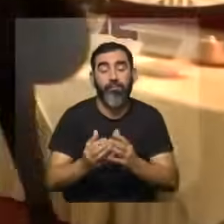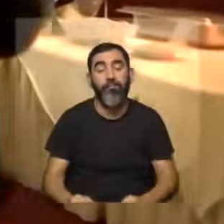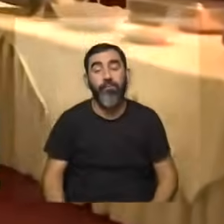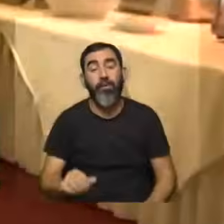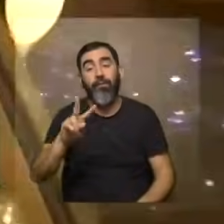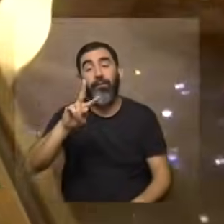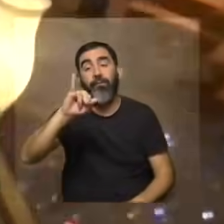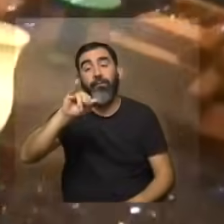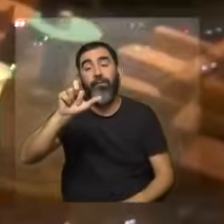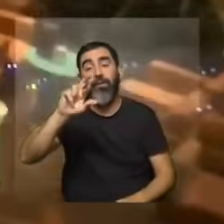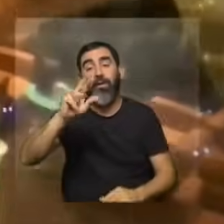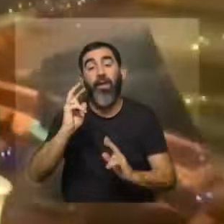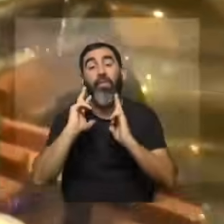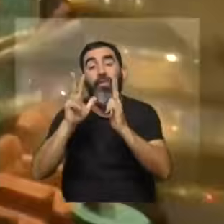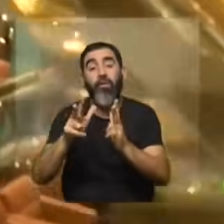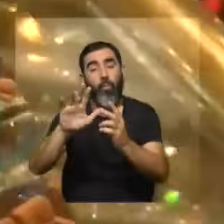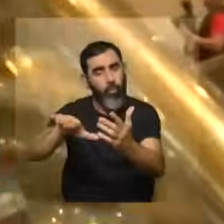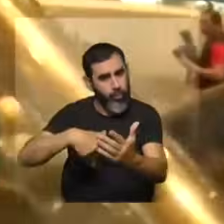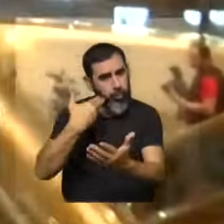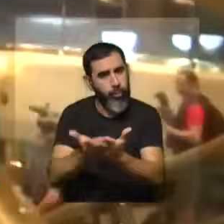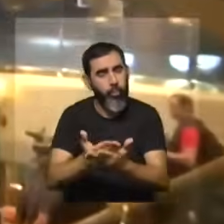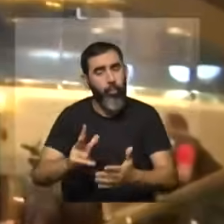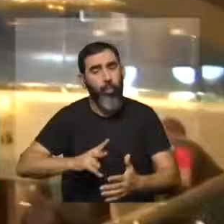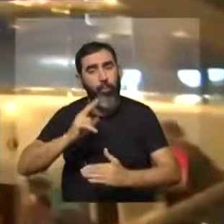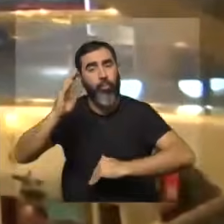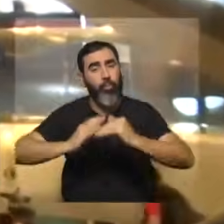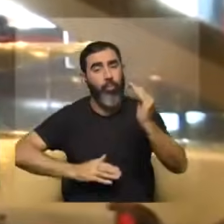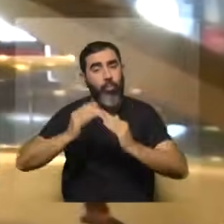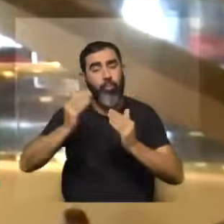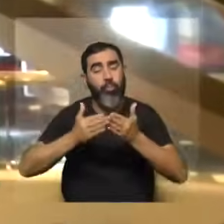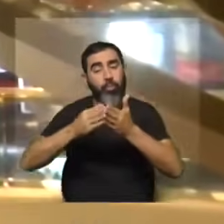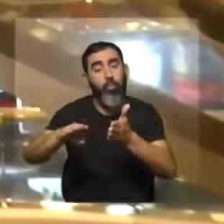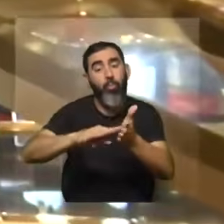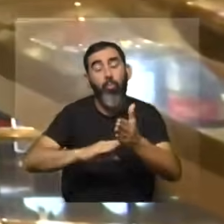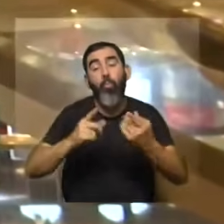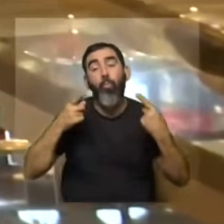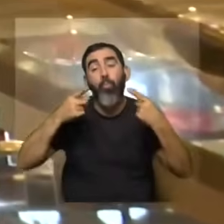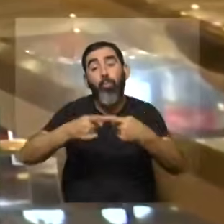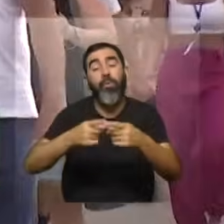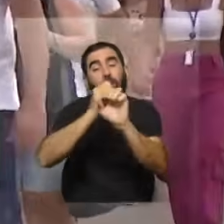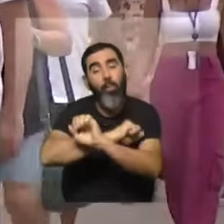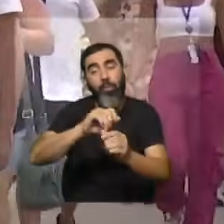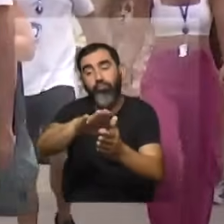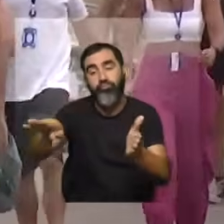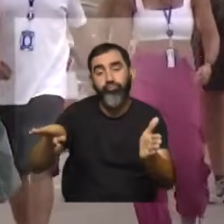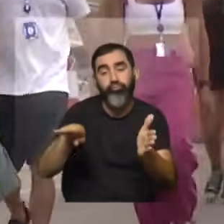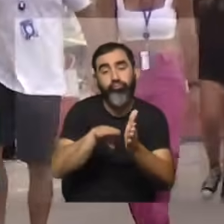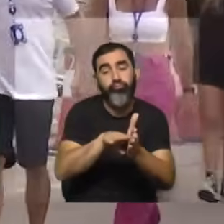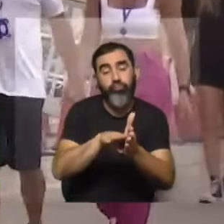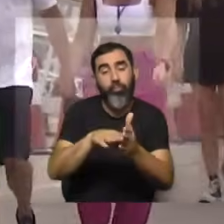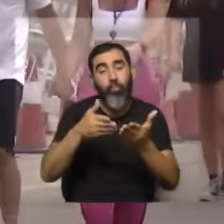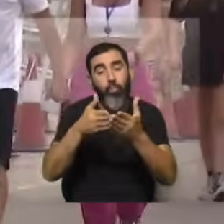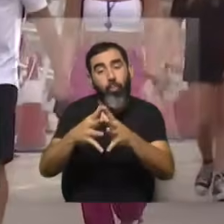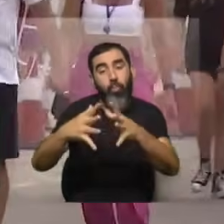Viera, en ese sentido, resaltó que hay una propuesta de privados para construir un muelle en Punta del Este, lo que permitiría el atraco de cruceros en el